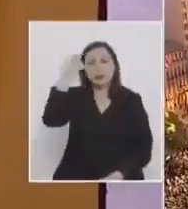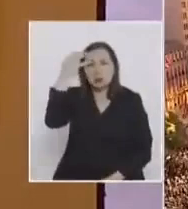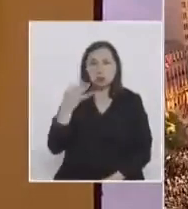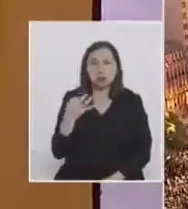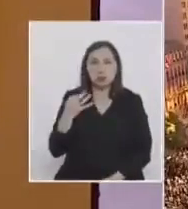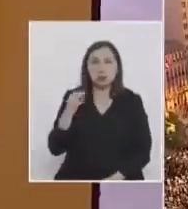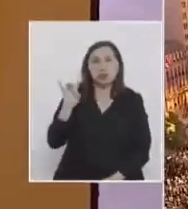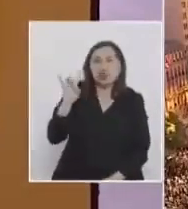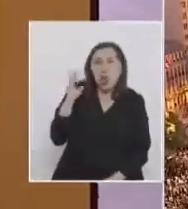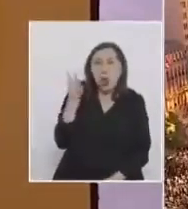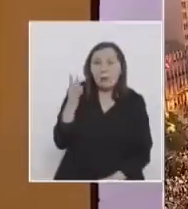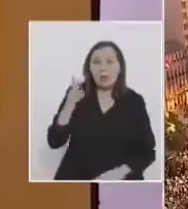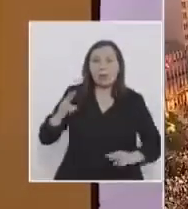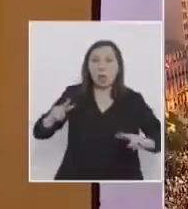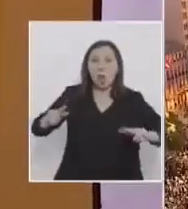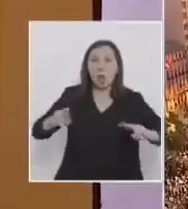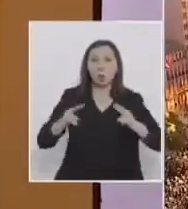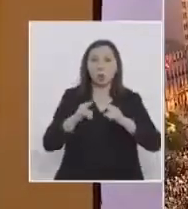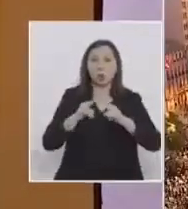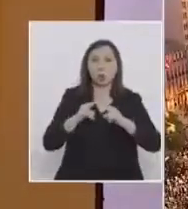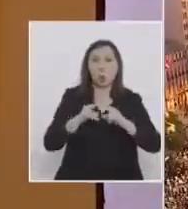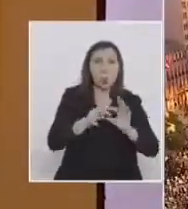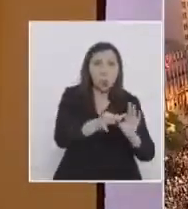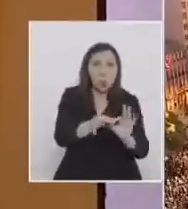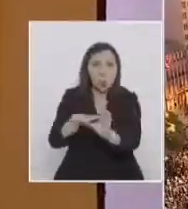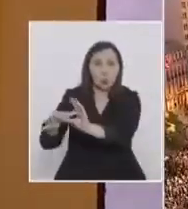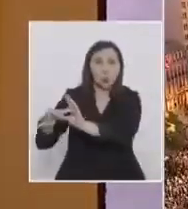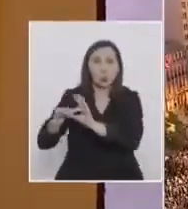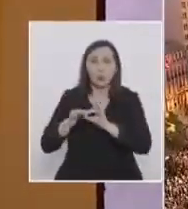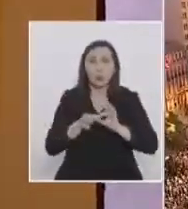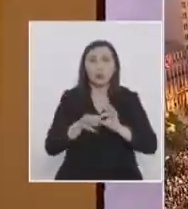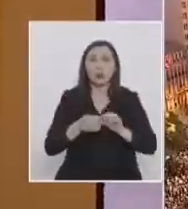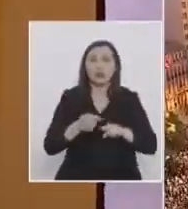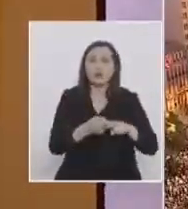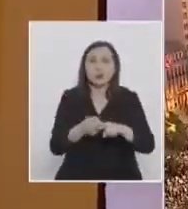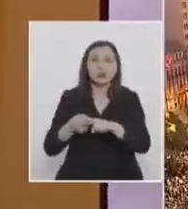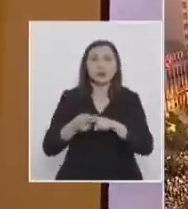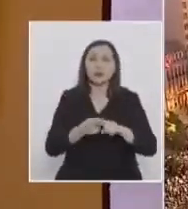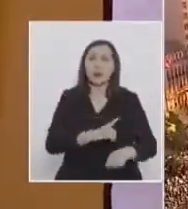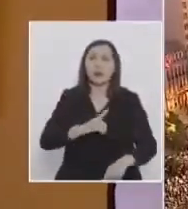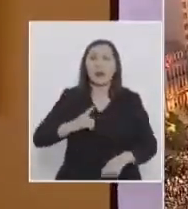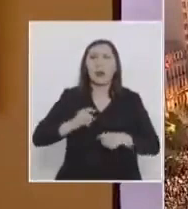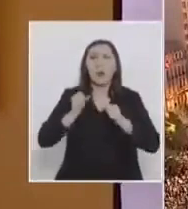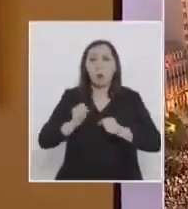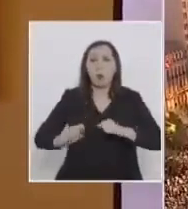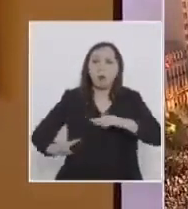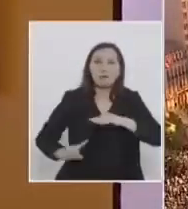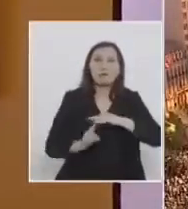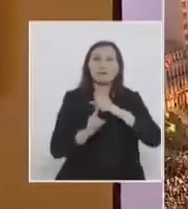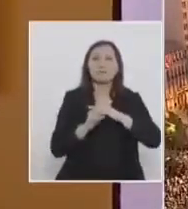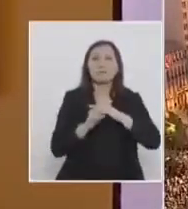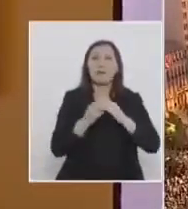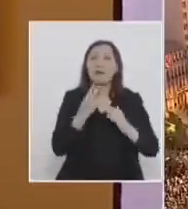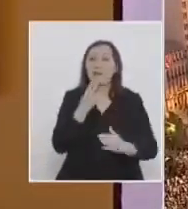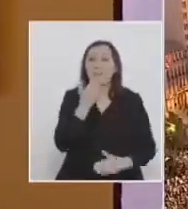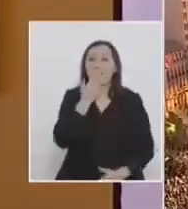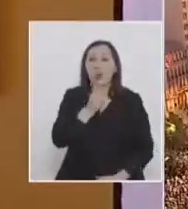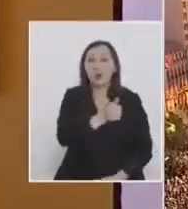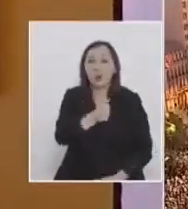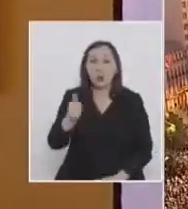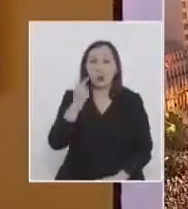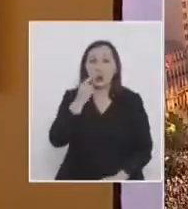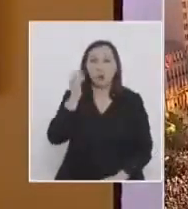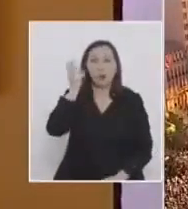que solo en la construcción colectiva de una sociedad más digna podremos fundar una vida mejor para todos y todas. En